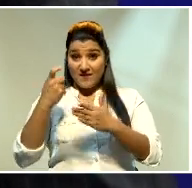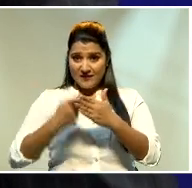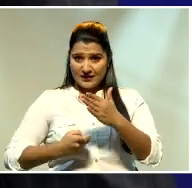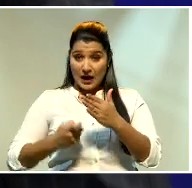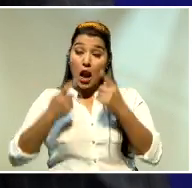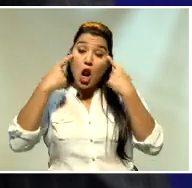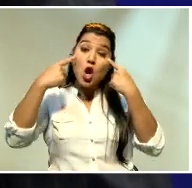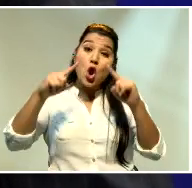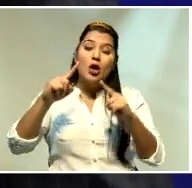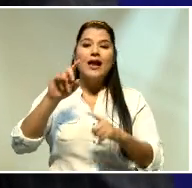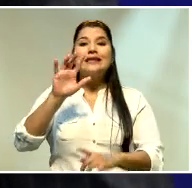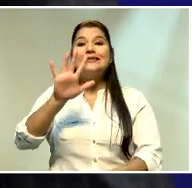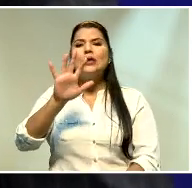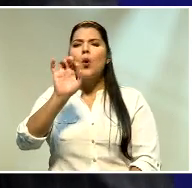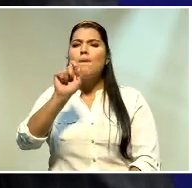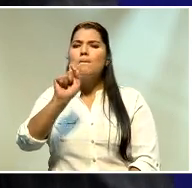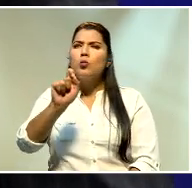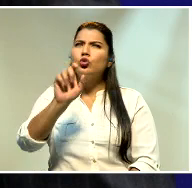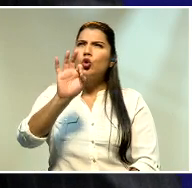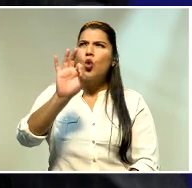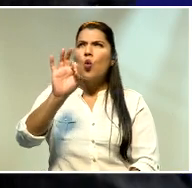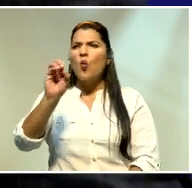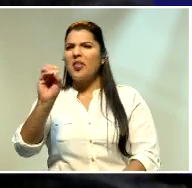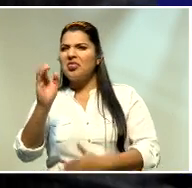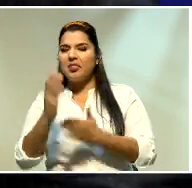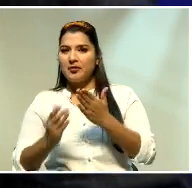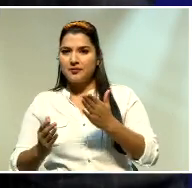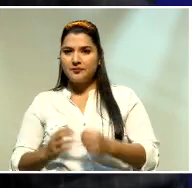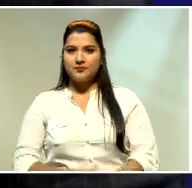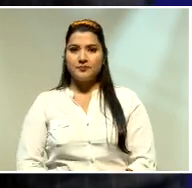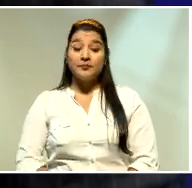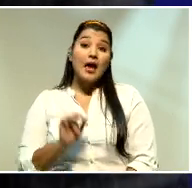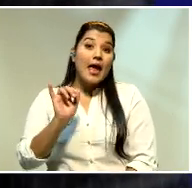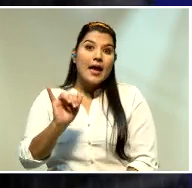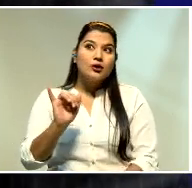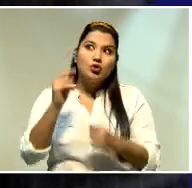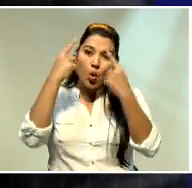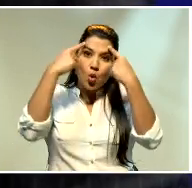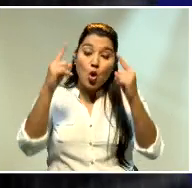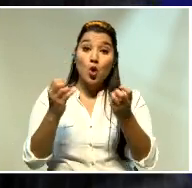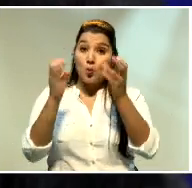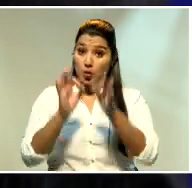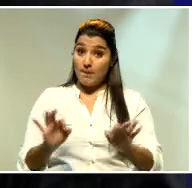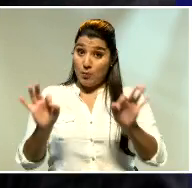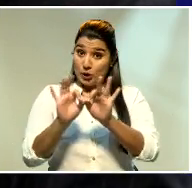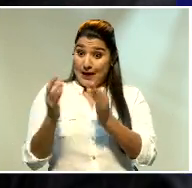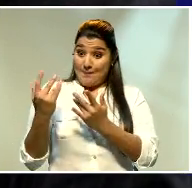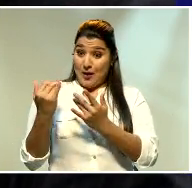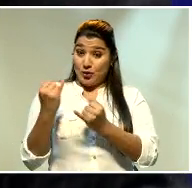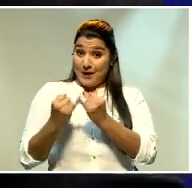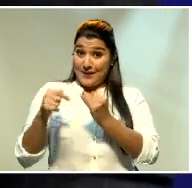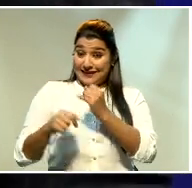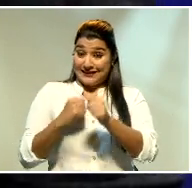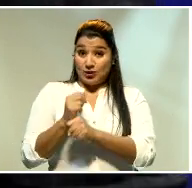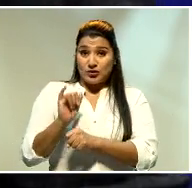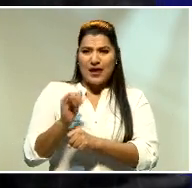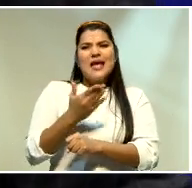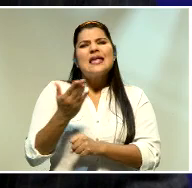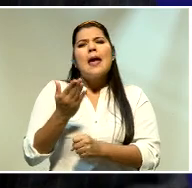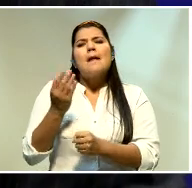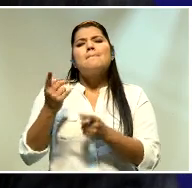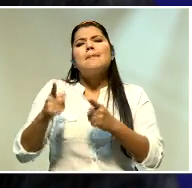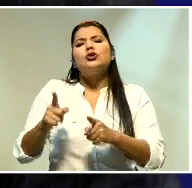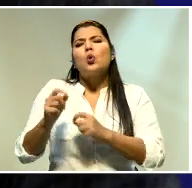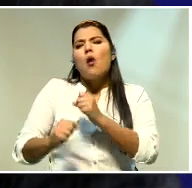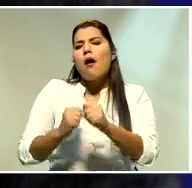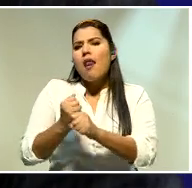a 5.90 y algo más. Que eso sería un logro importante. ¿Qué pasó al final del año pasado? Yo también hoy